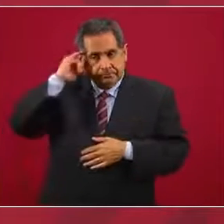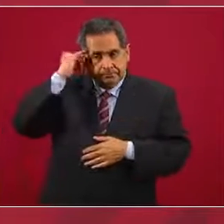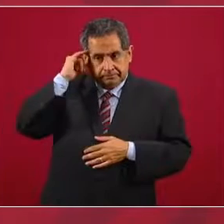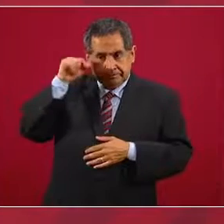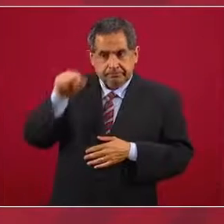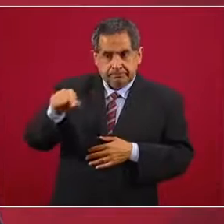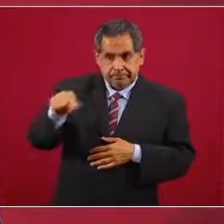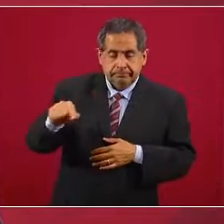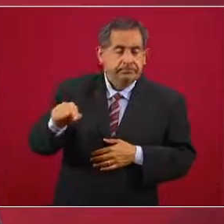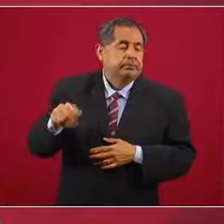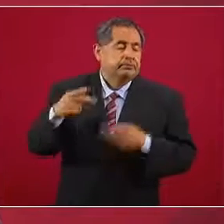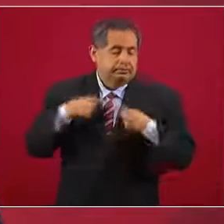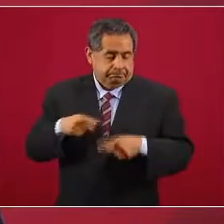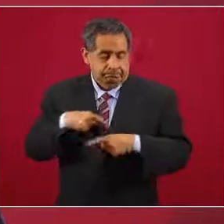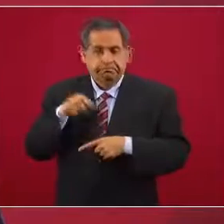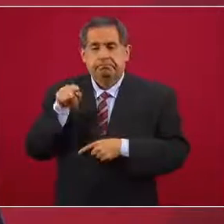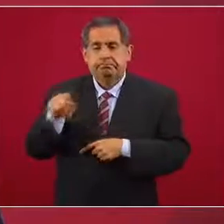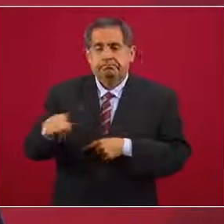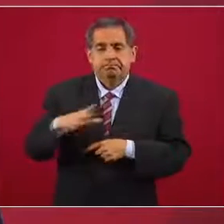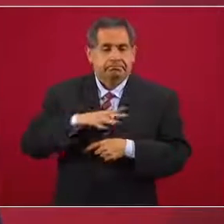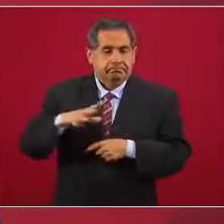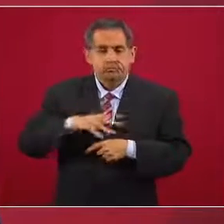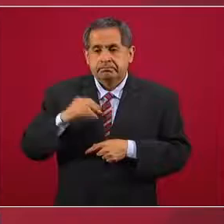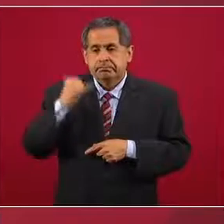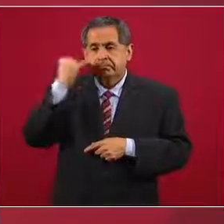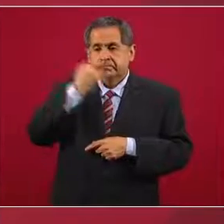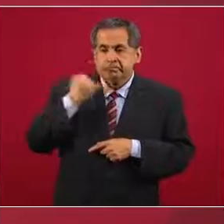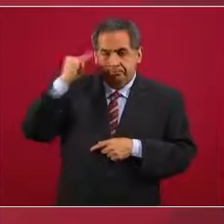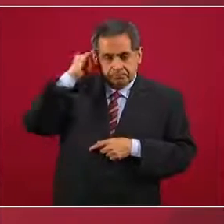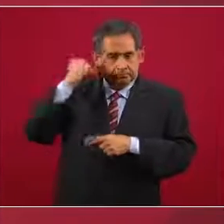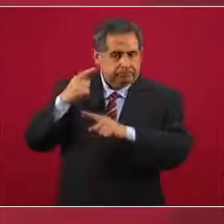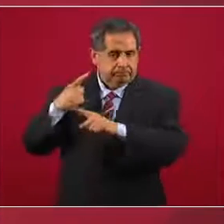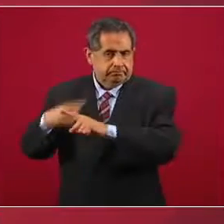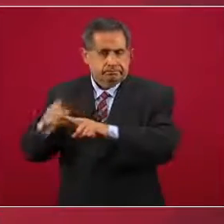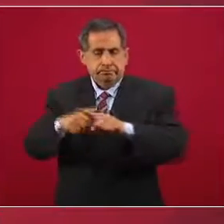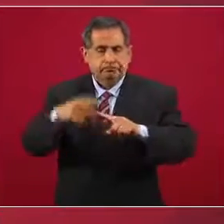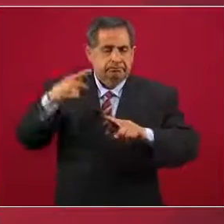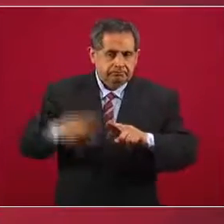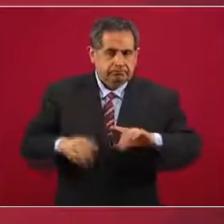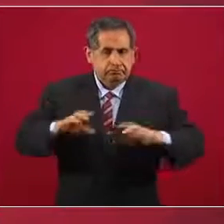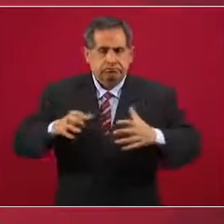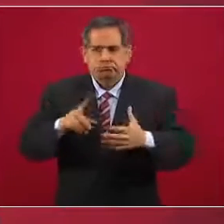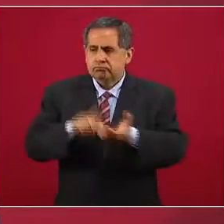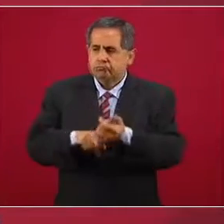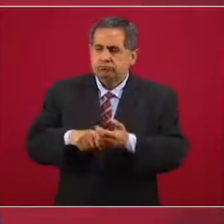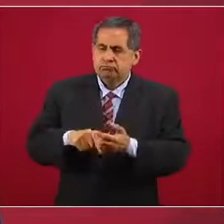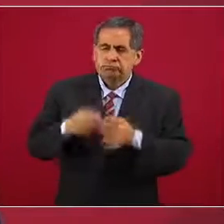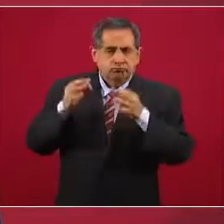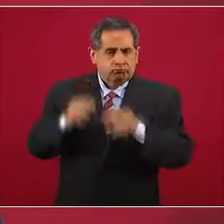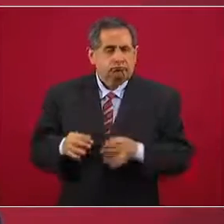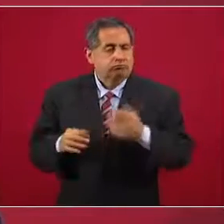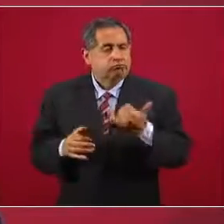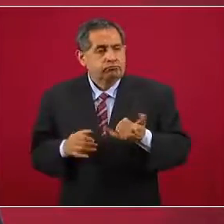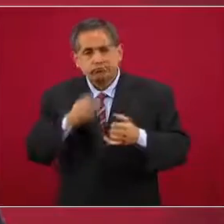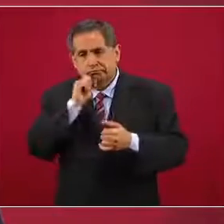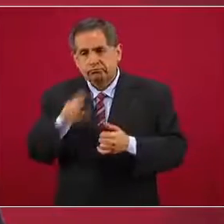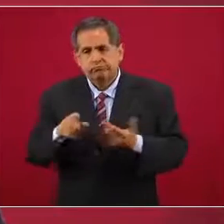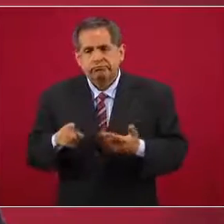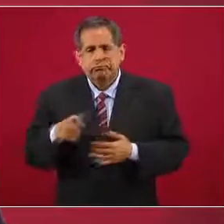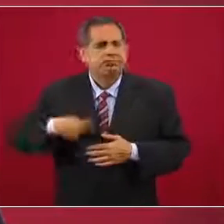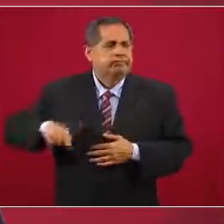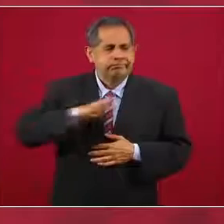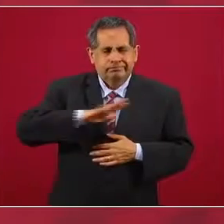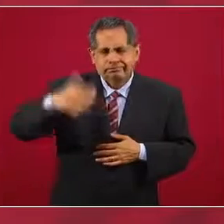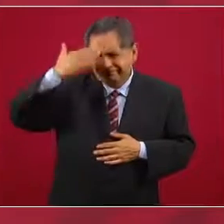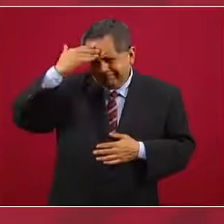indígena, la población que tiene el uso de lenguas nacionales, lenguas autóctonas, y